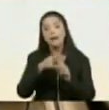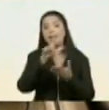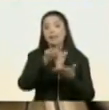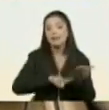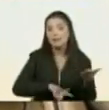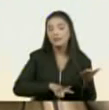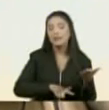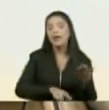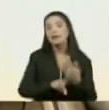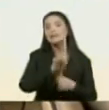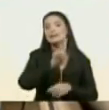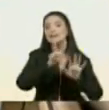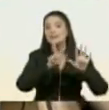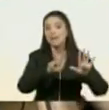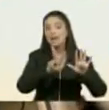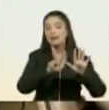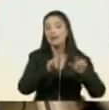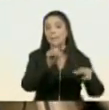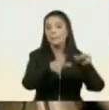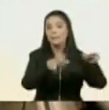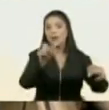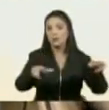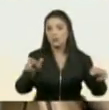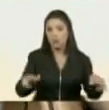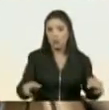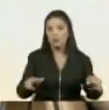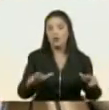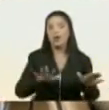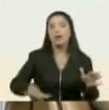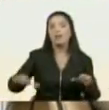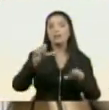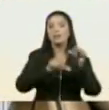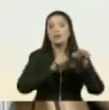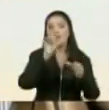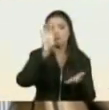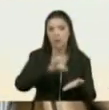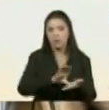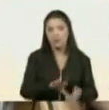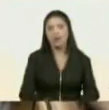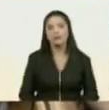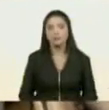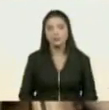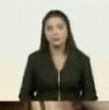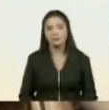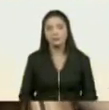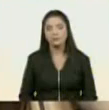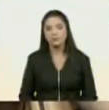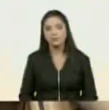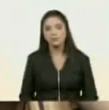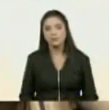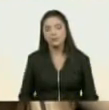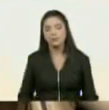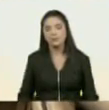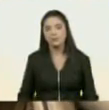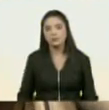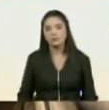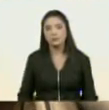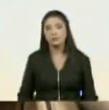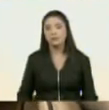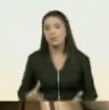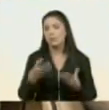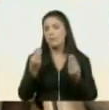de 7 constituyentes en el distrito capital. Al mismo tiempo, miles de